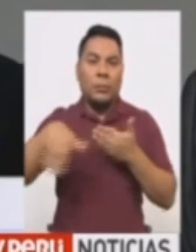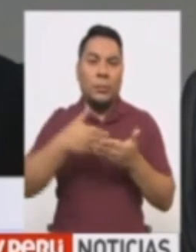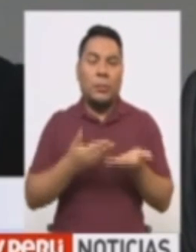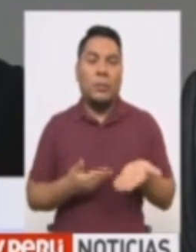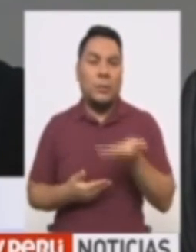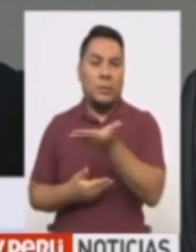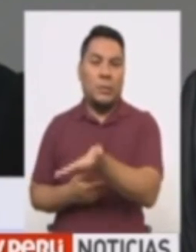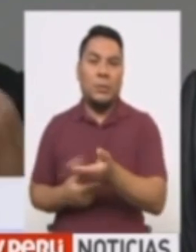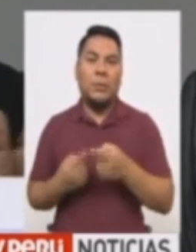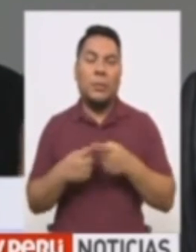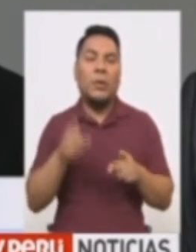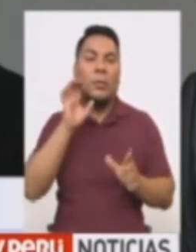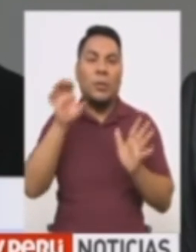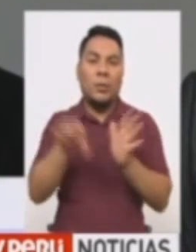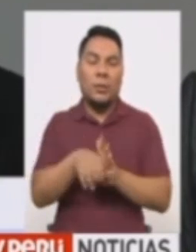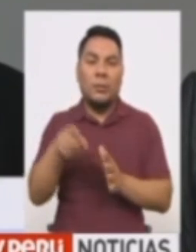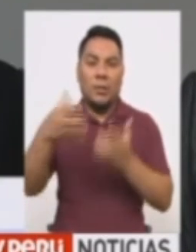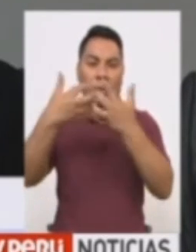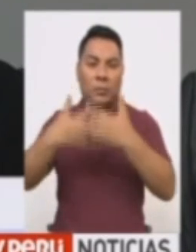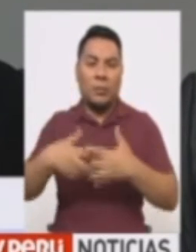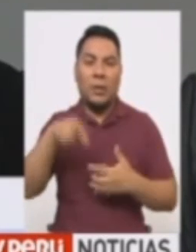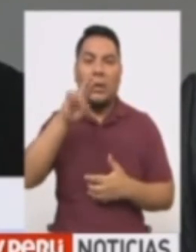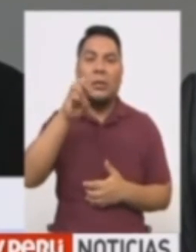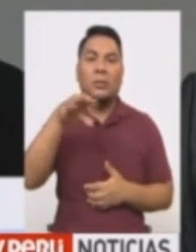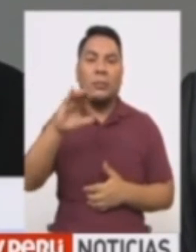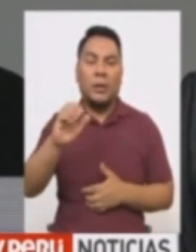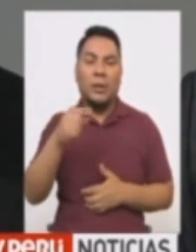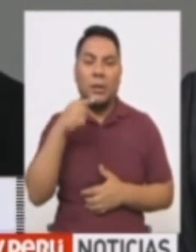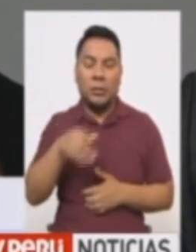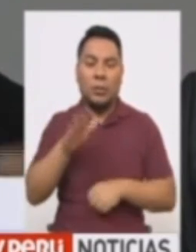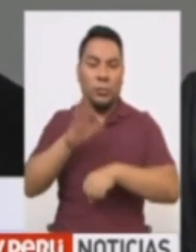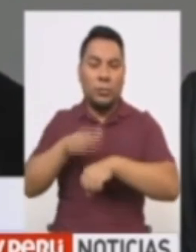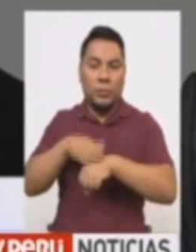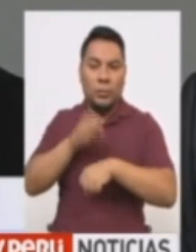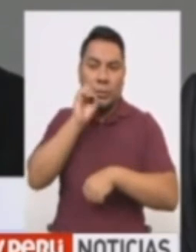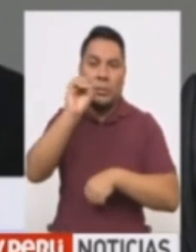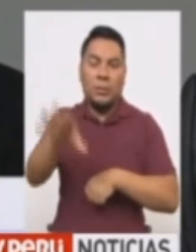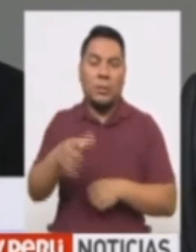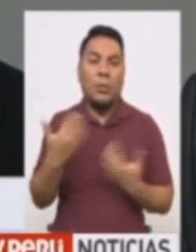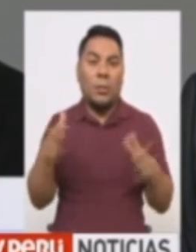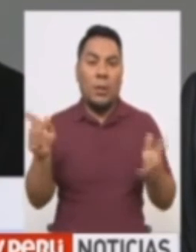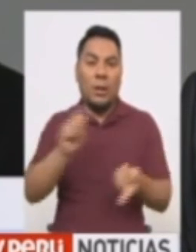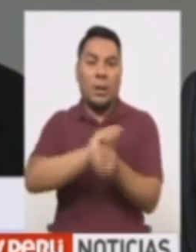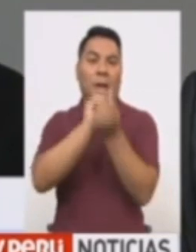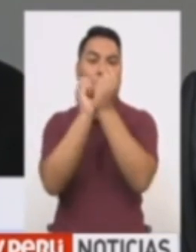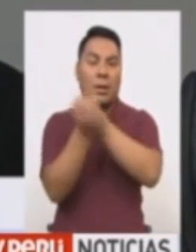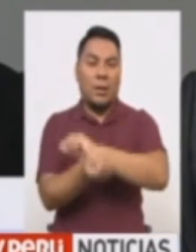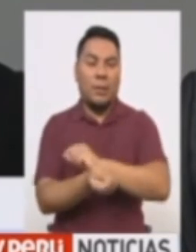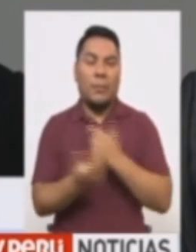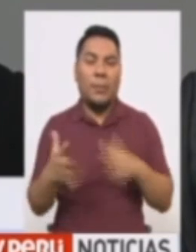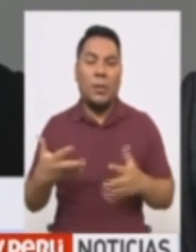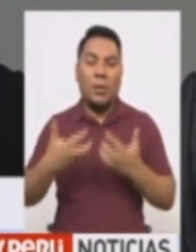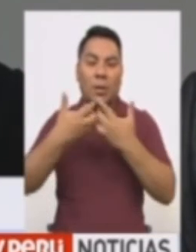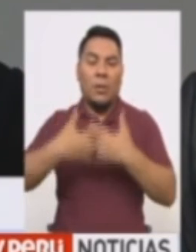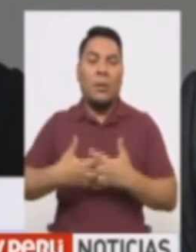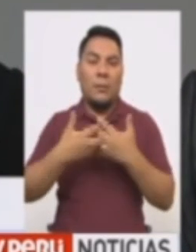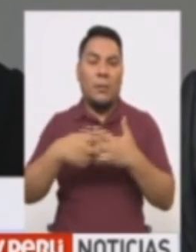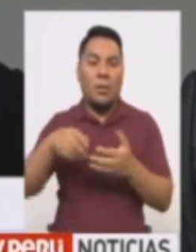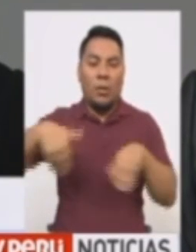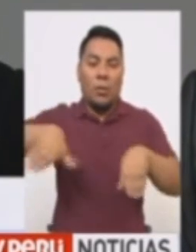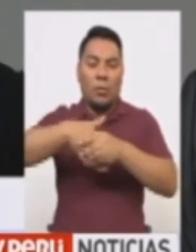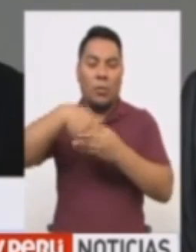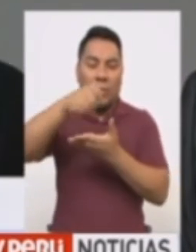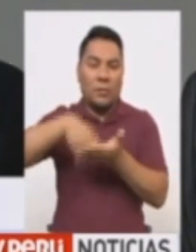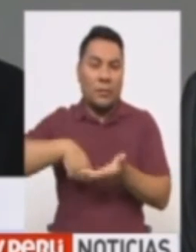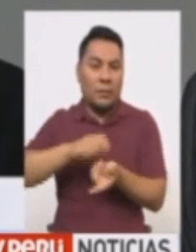del Parque Rima, estamos exhortando a la Municipalidad de Lima para que cualquier cambio con una adenda al contrato, en este caso de la concesión,